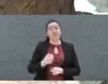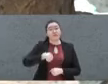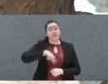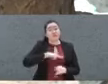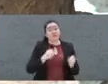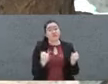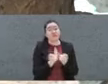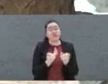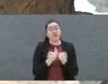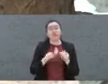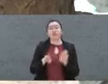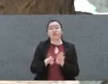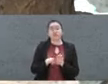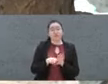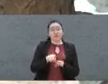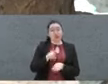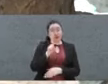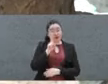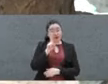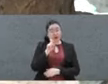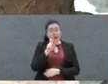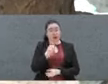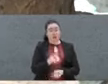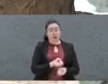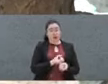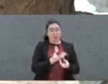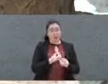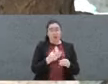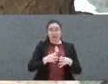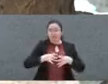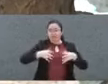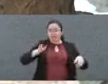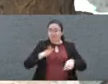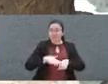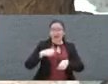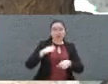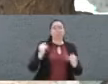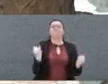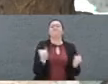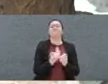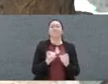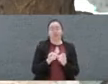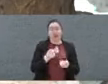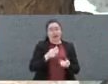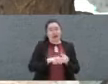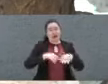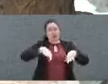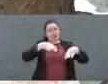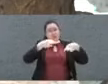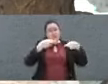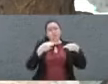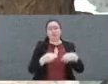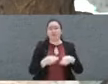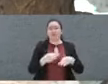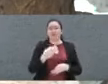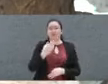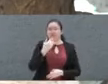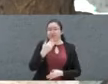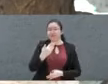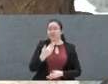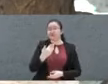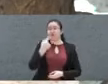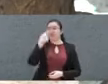en términos de la cantidad, sino también de la calidad del agua que se está abasteciendo y